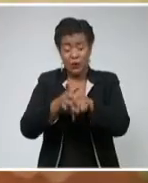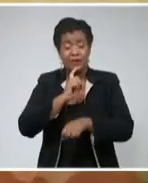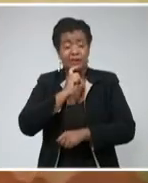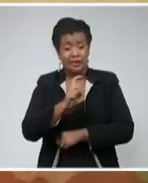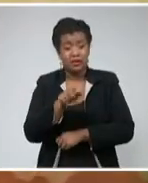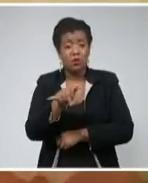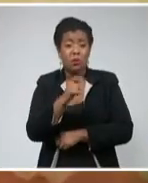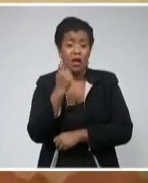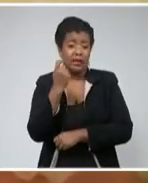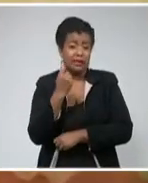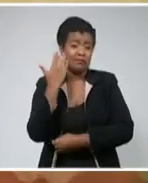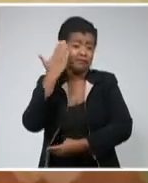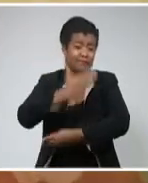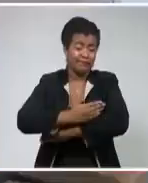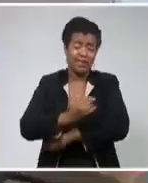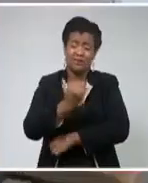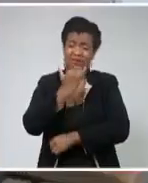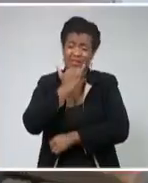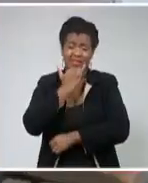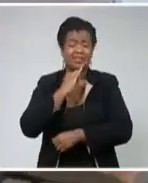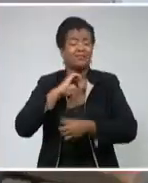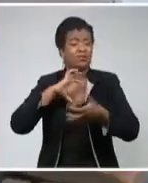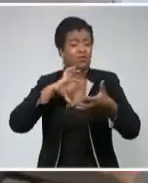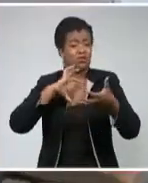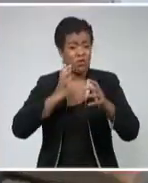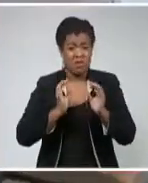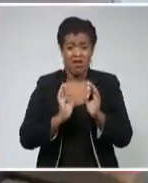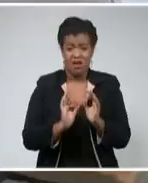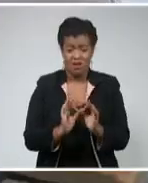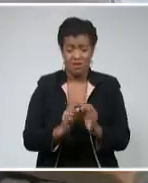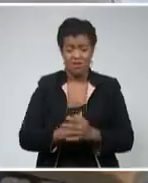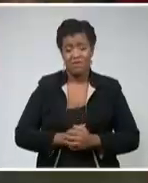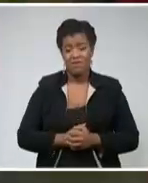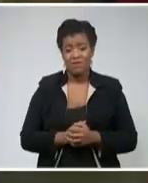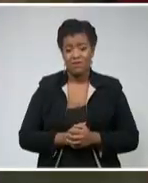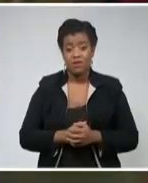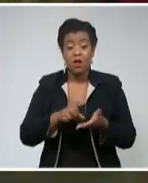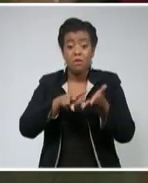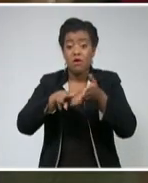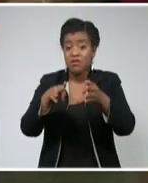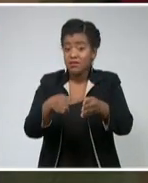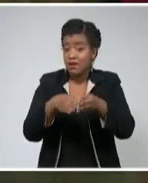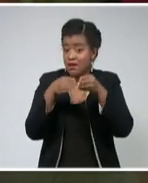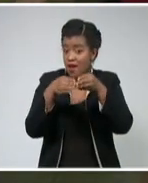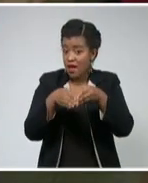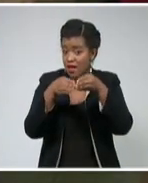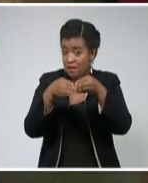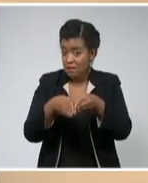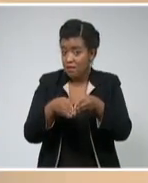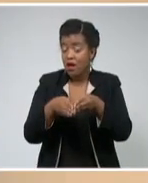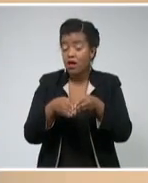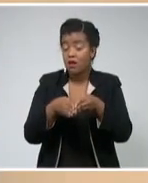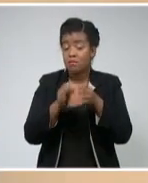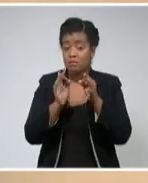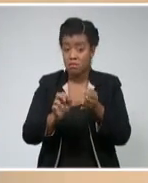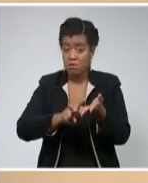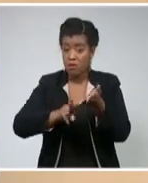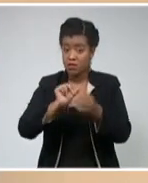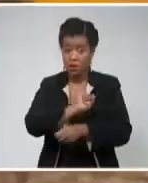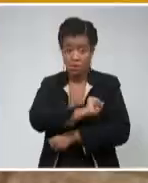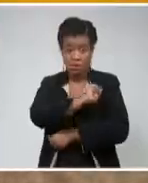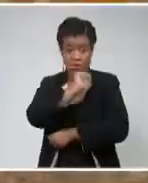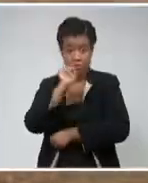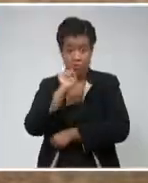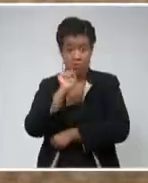económico generado por una pandemia que ha trastocado la vida en el planeta. En la provincia de Granma, territorio vanguardia nacional de la Federación de